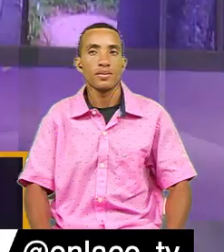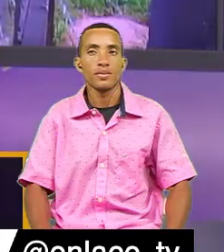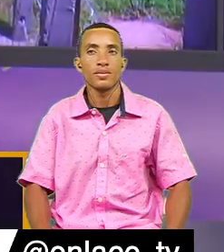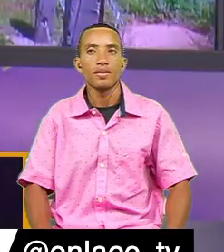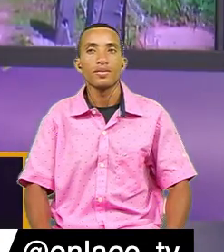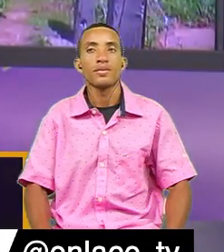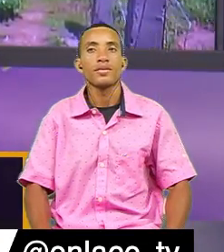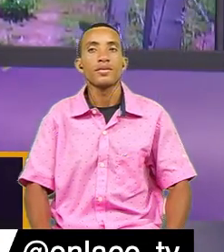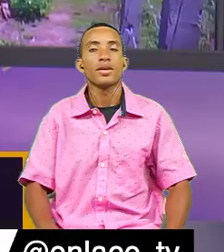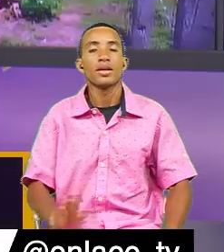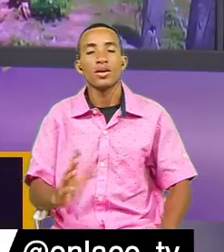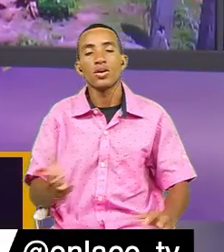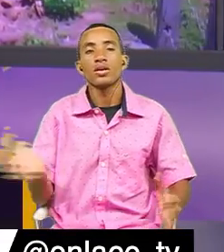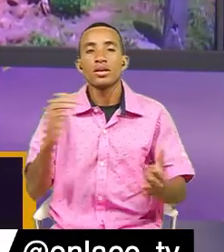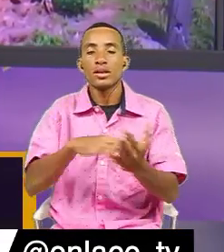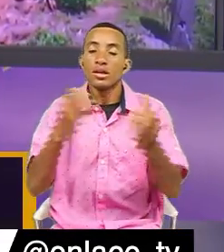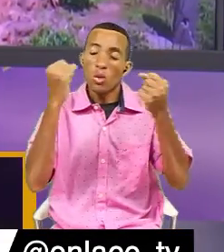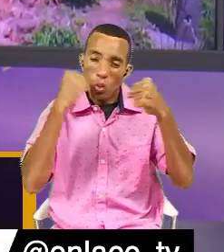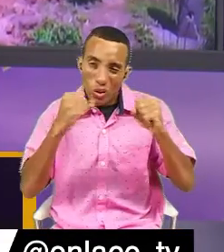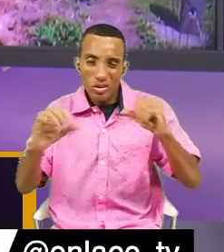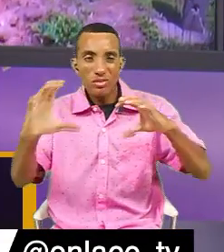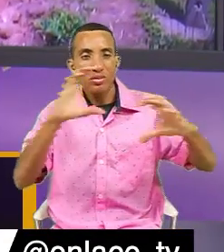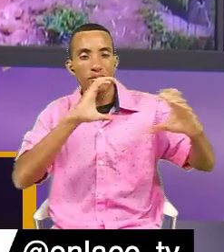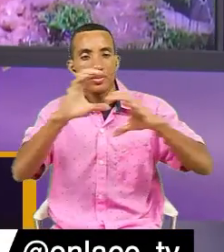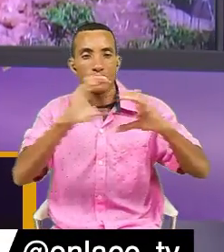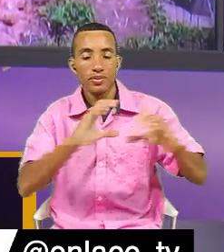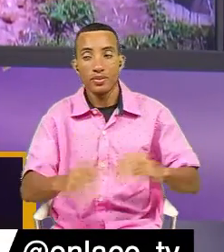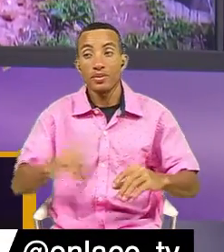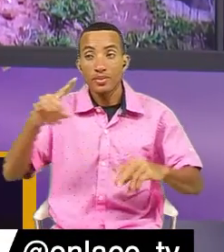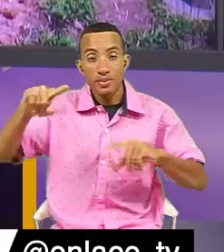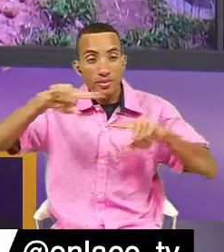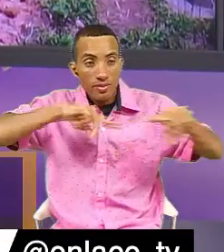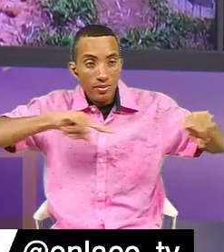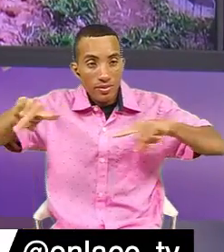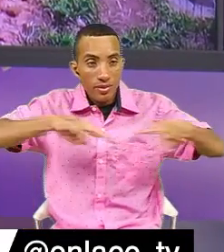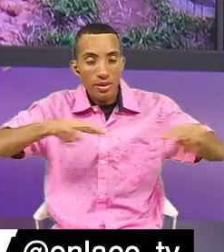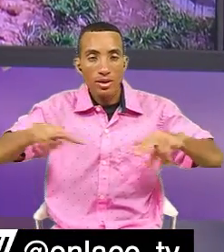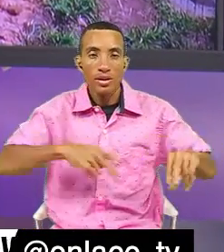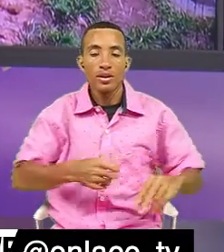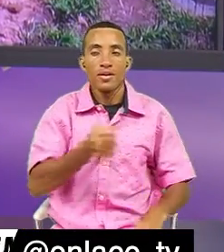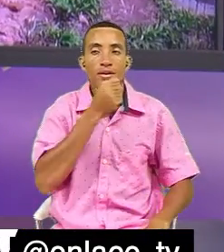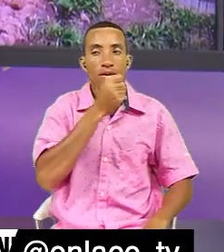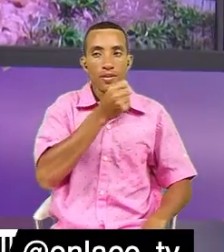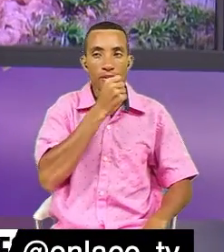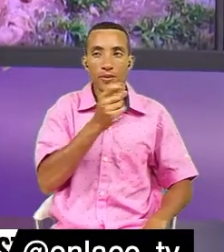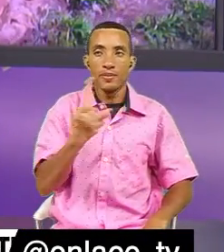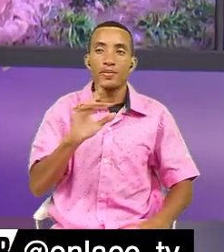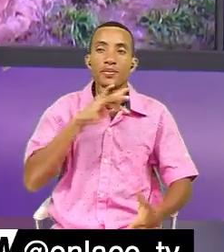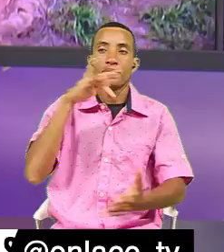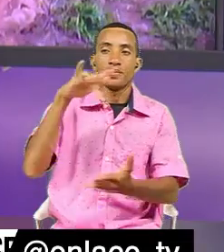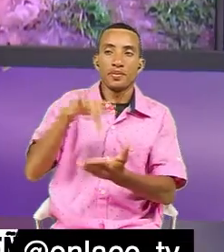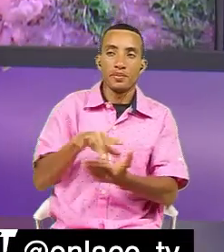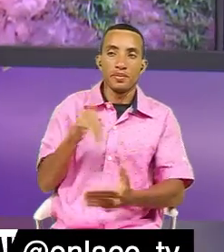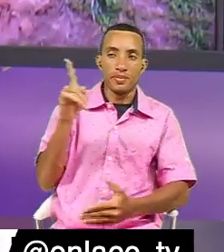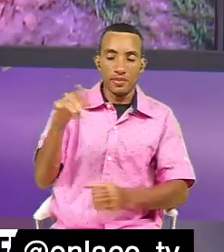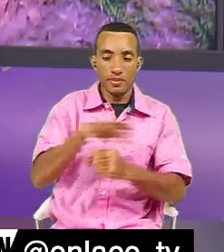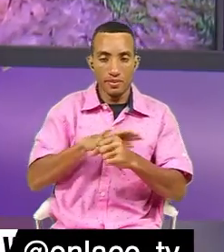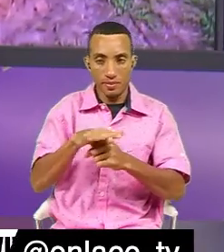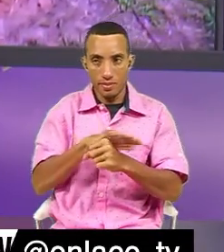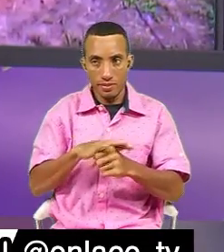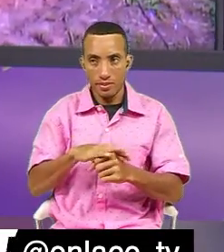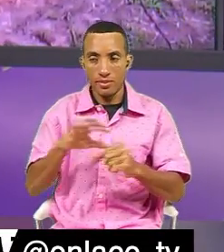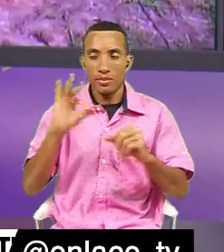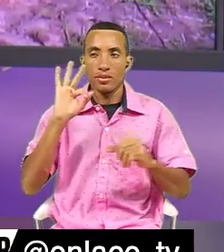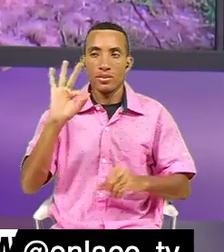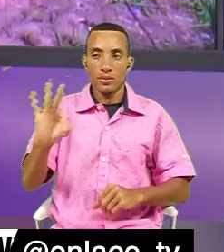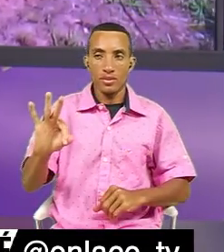Trataremos de hacer comunicación entonces con nuestro director de noticias, Pedro Soberich, quien se encuentra entonces desde un sector de la comuna número 3 para